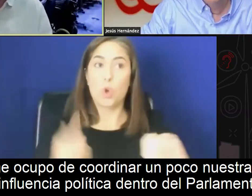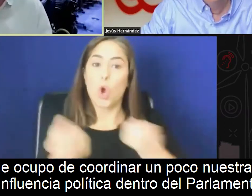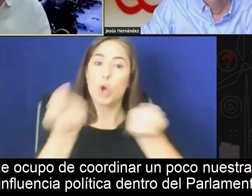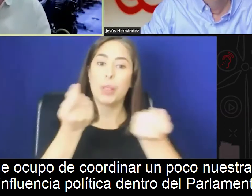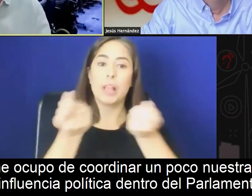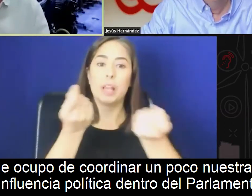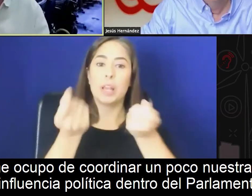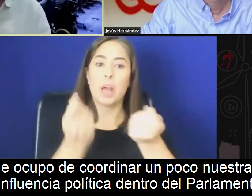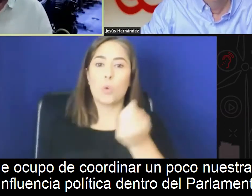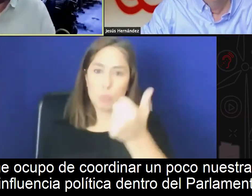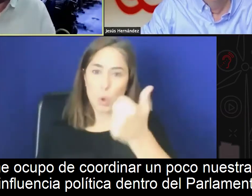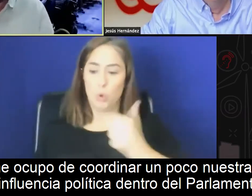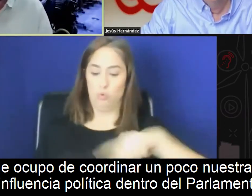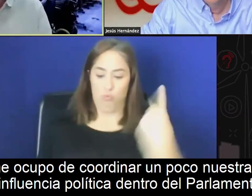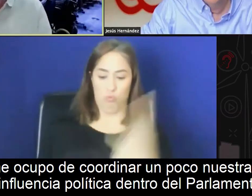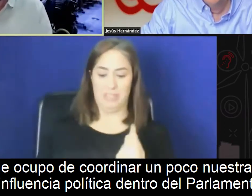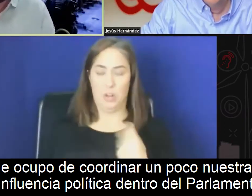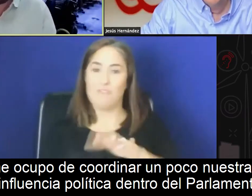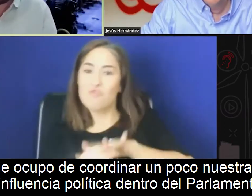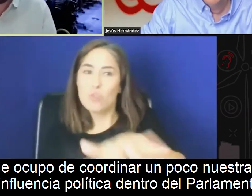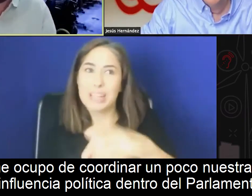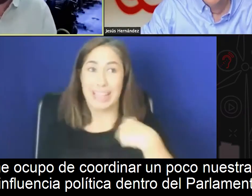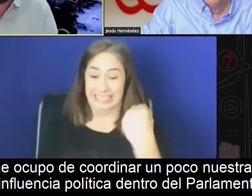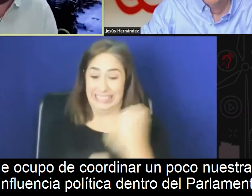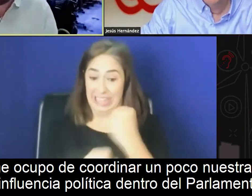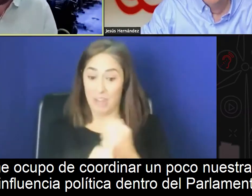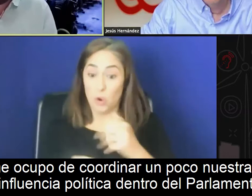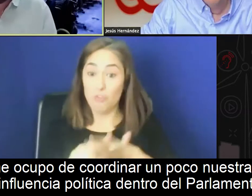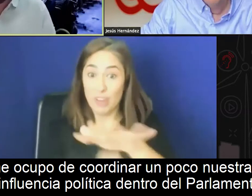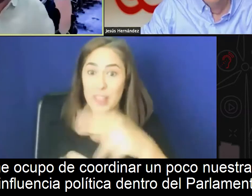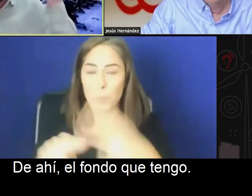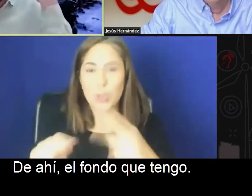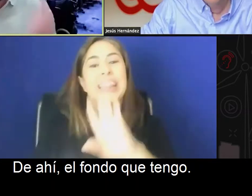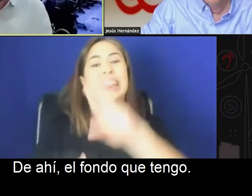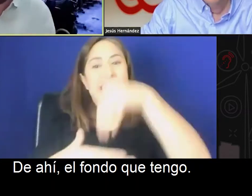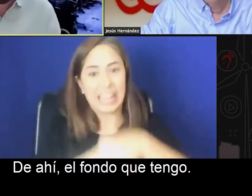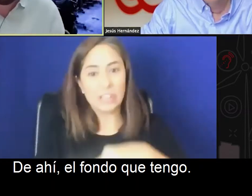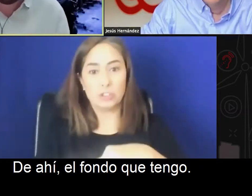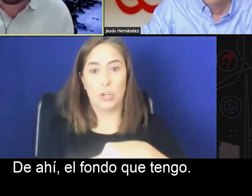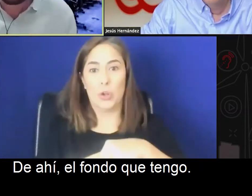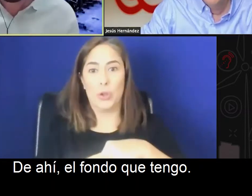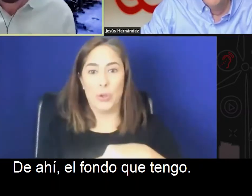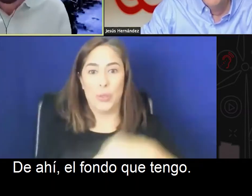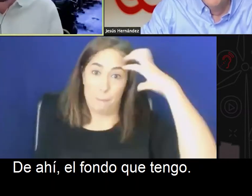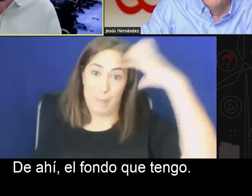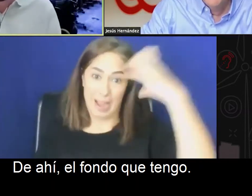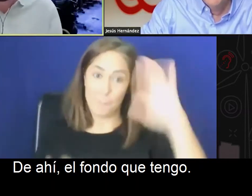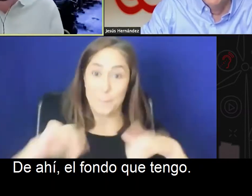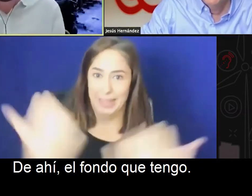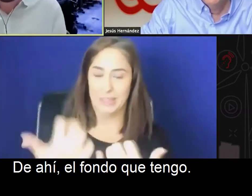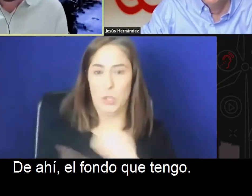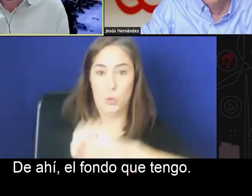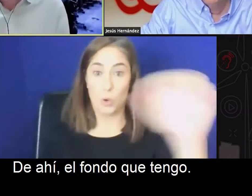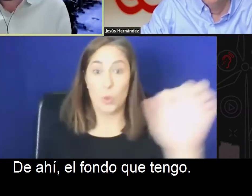nuestra influencia, nuestro trabajo de influencia política dentro del Parlamento Europeo. De ahí el fondo que tengo.